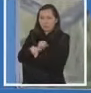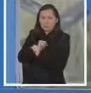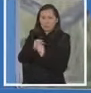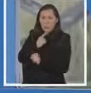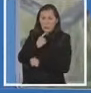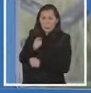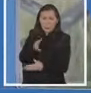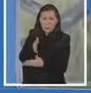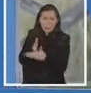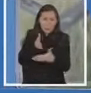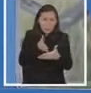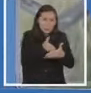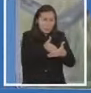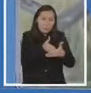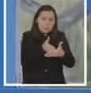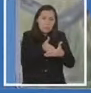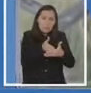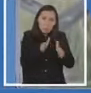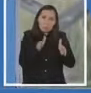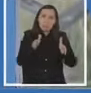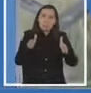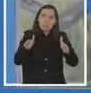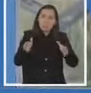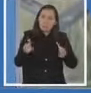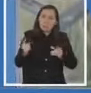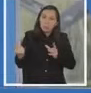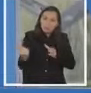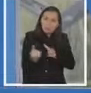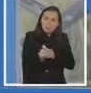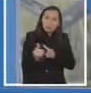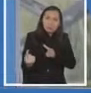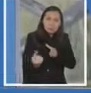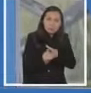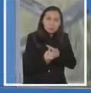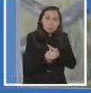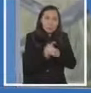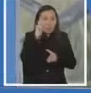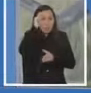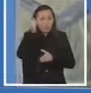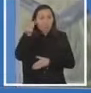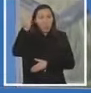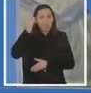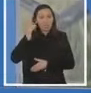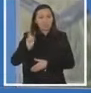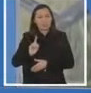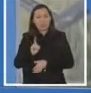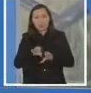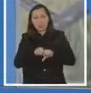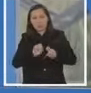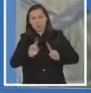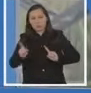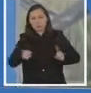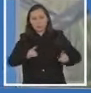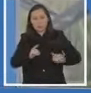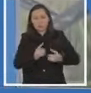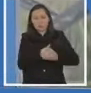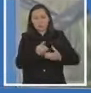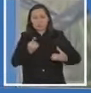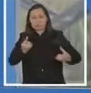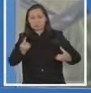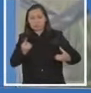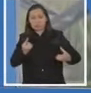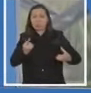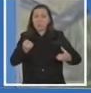infranqueables y se acogieron también ideas de quienes al comienzo estaban en desacuerdo para poder